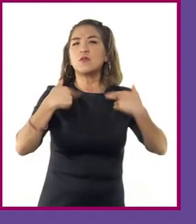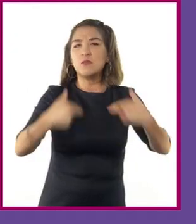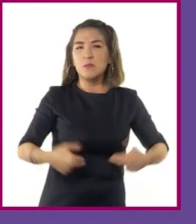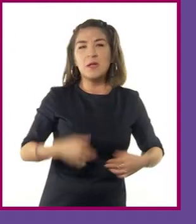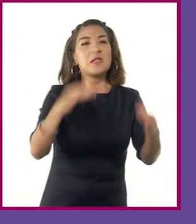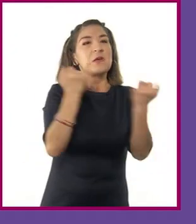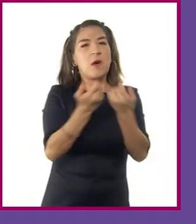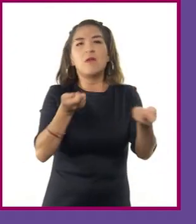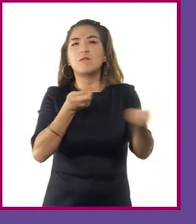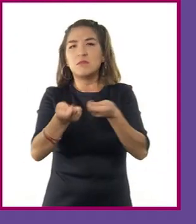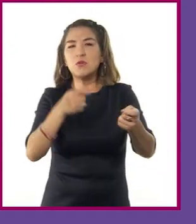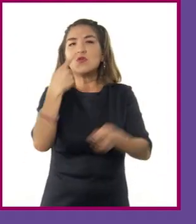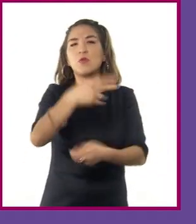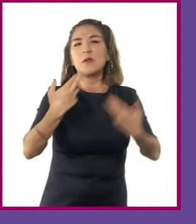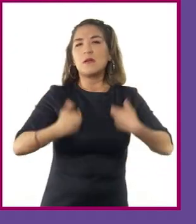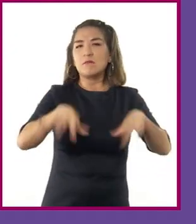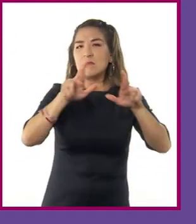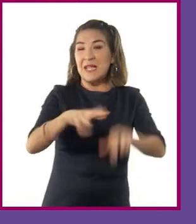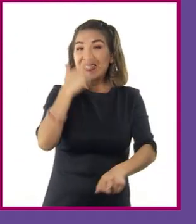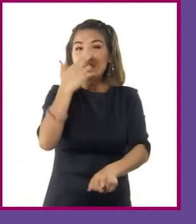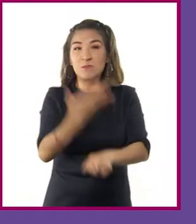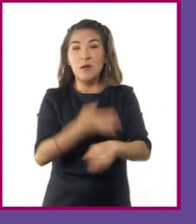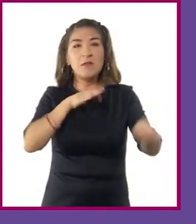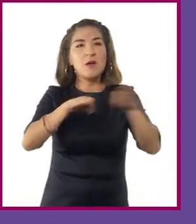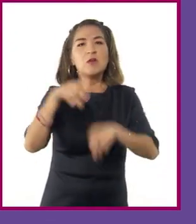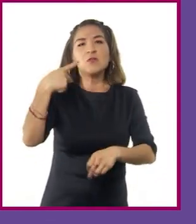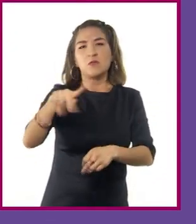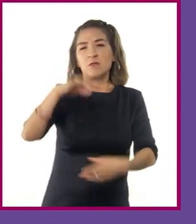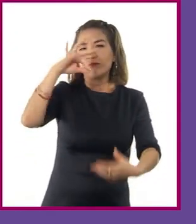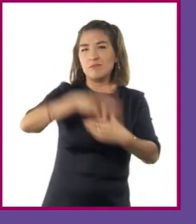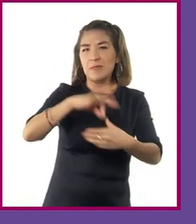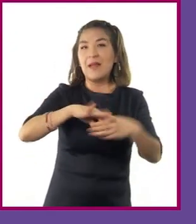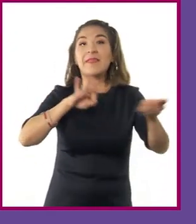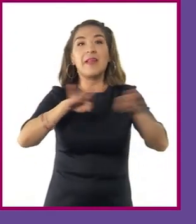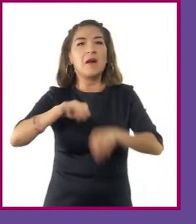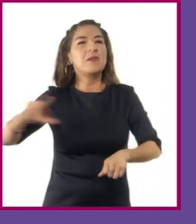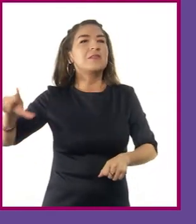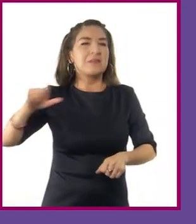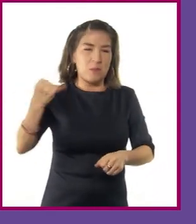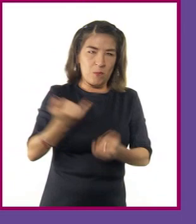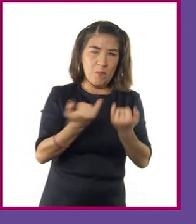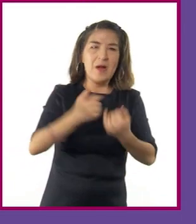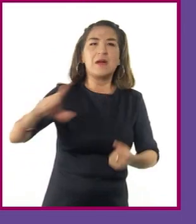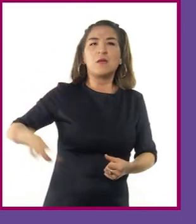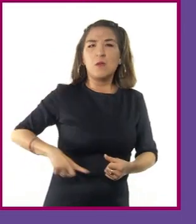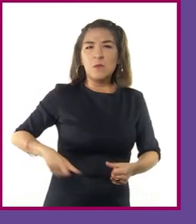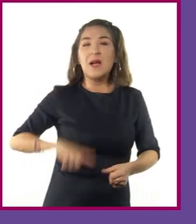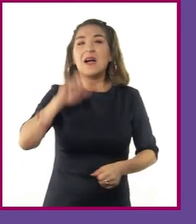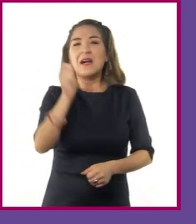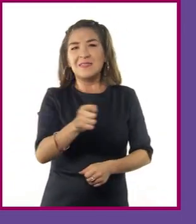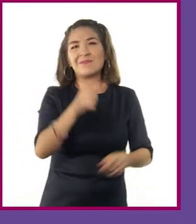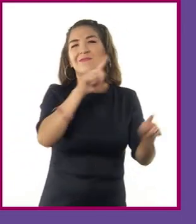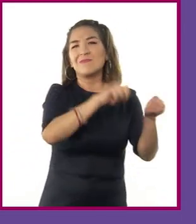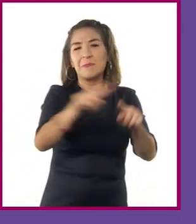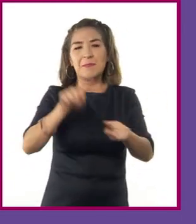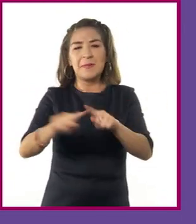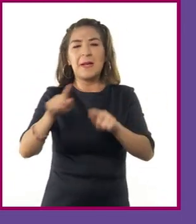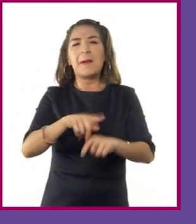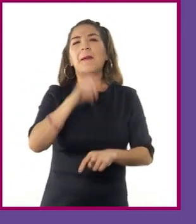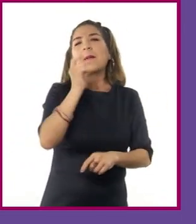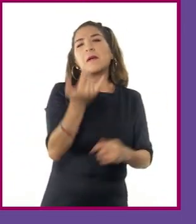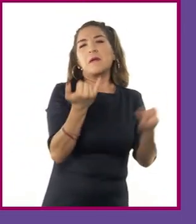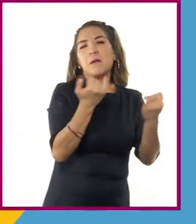los procesos de representación de los cargos de elección popular. En este sentido, los partidos políticos juegan un